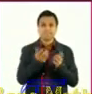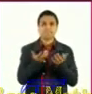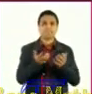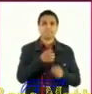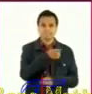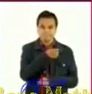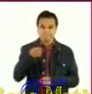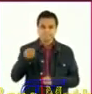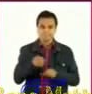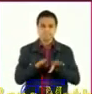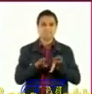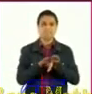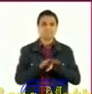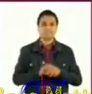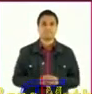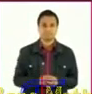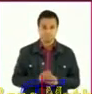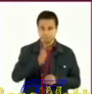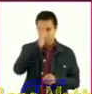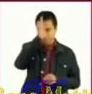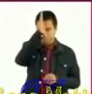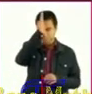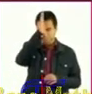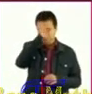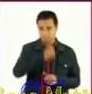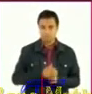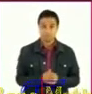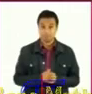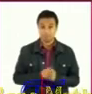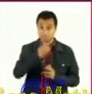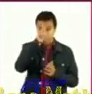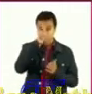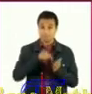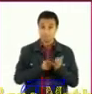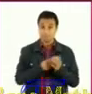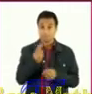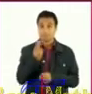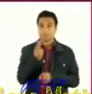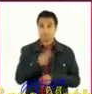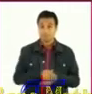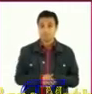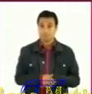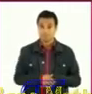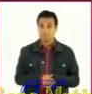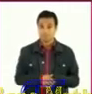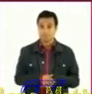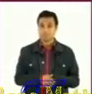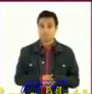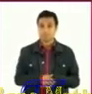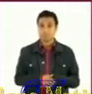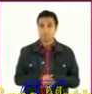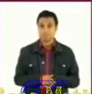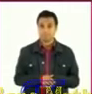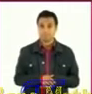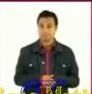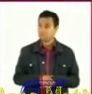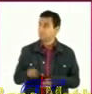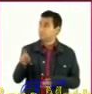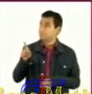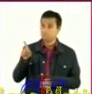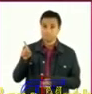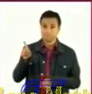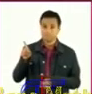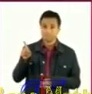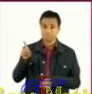van. De acuerdo. Me parece que entonces tendremos que observar el que ahora llamaremos nuestro siempre confiable esquema